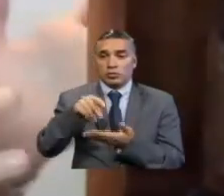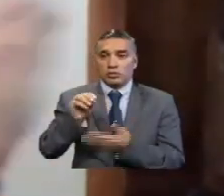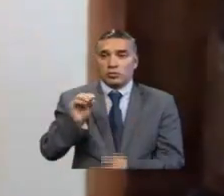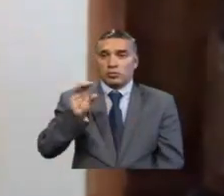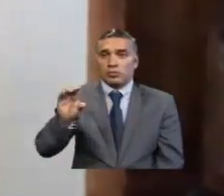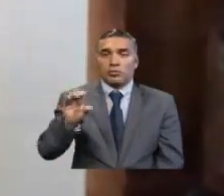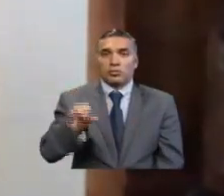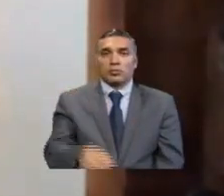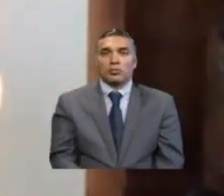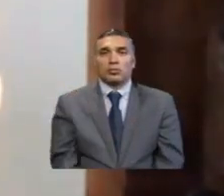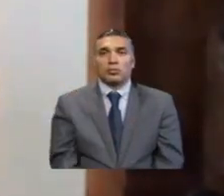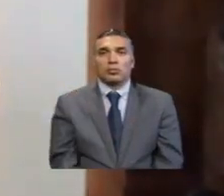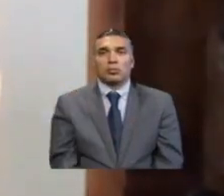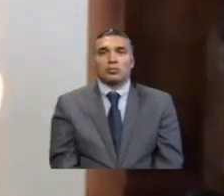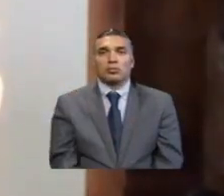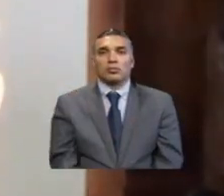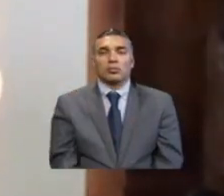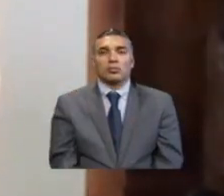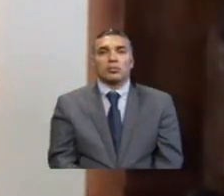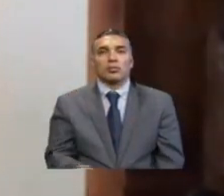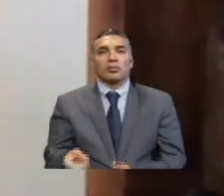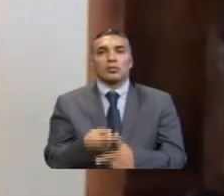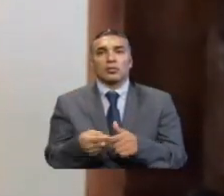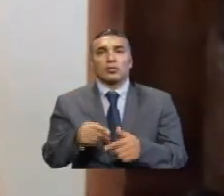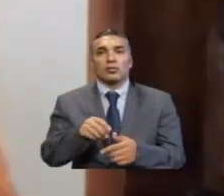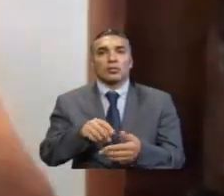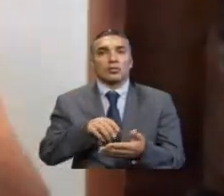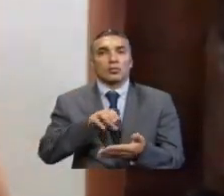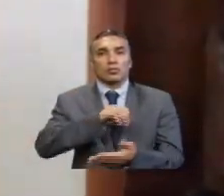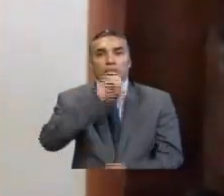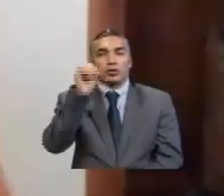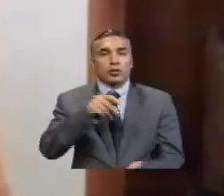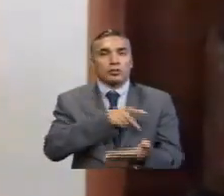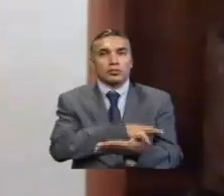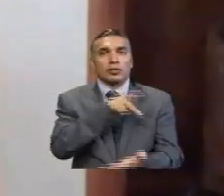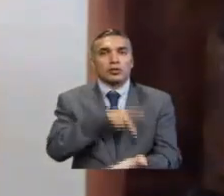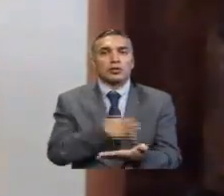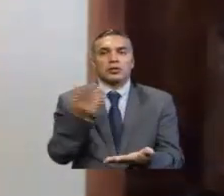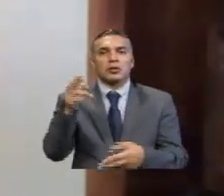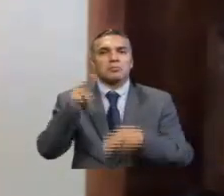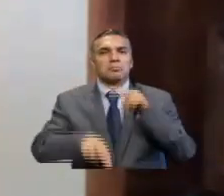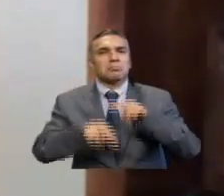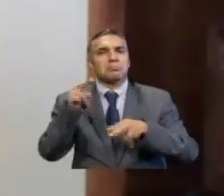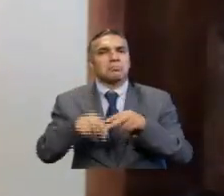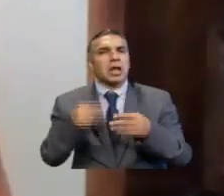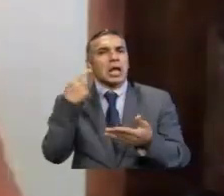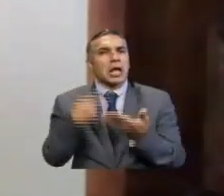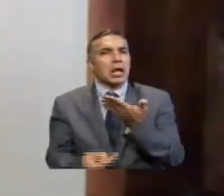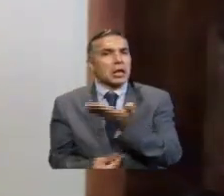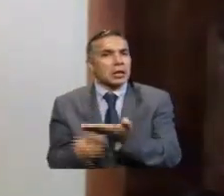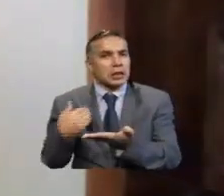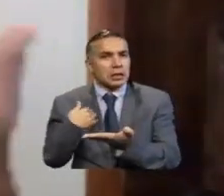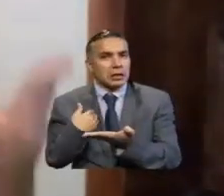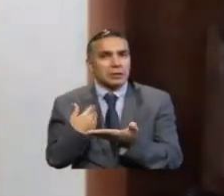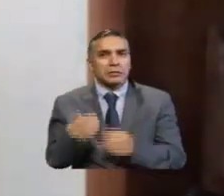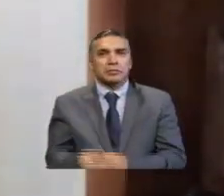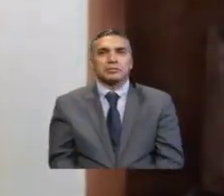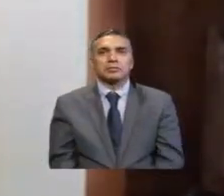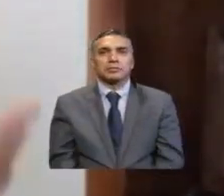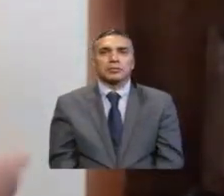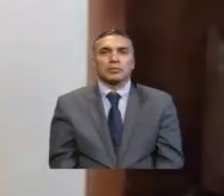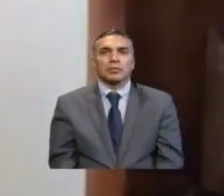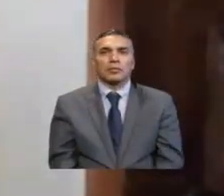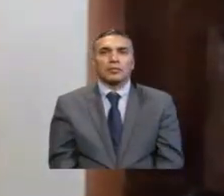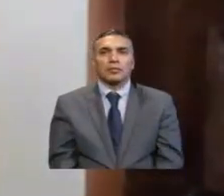se expresa en obras ese porcentaje que aporta Pichincha, cuál es la relación de compensación, aporte,